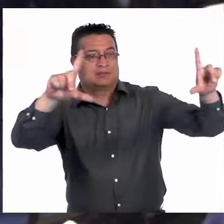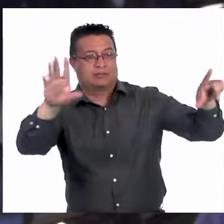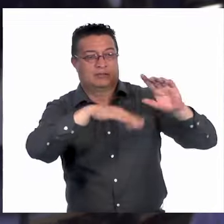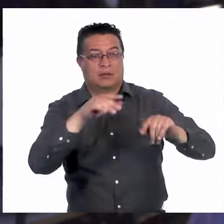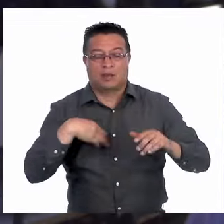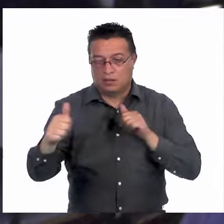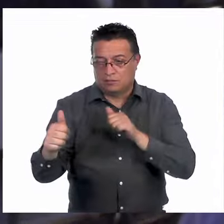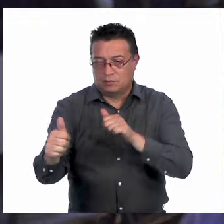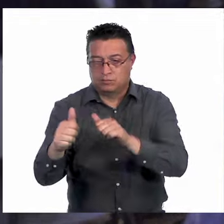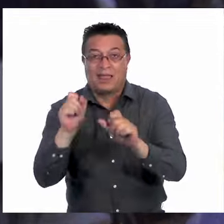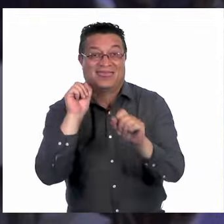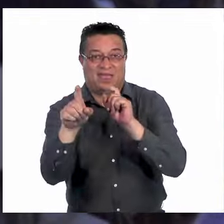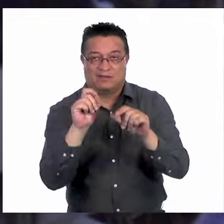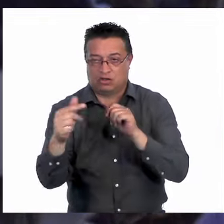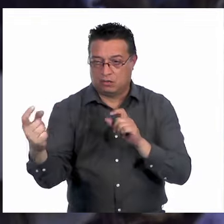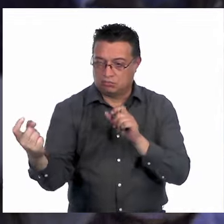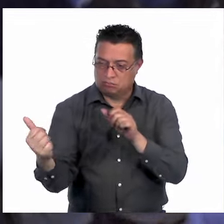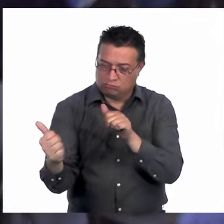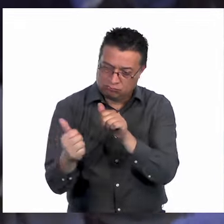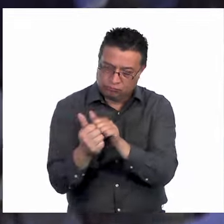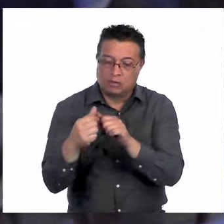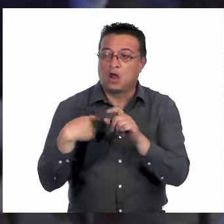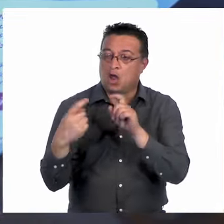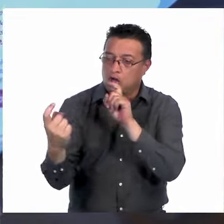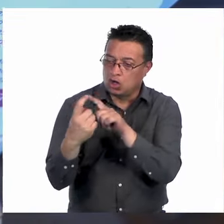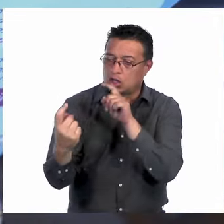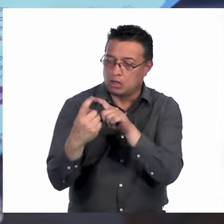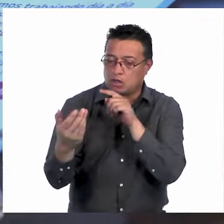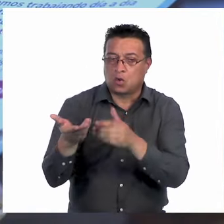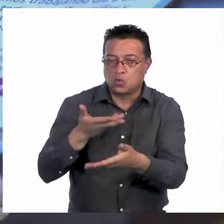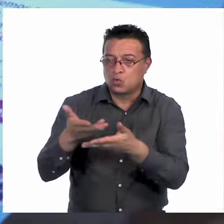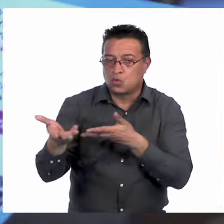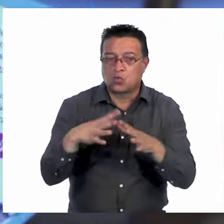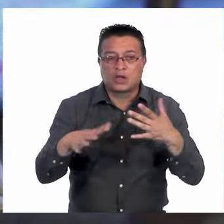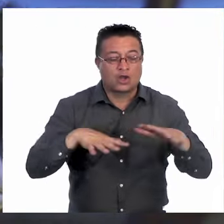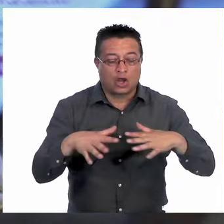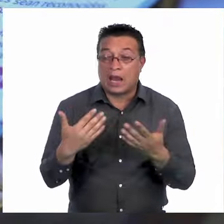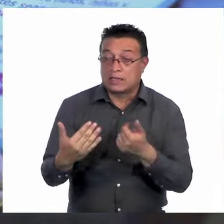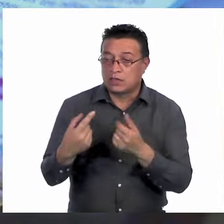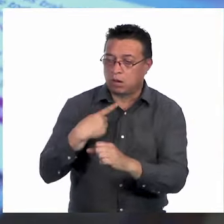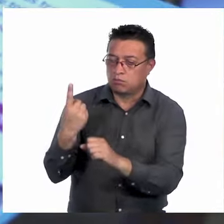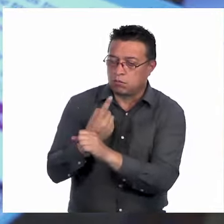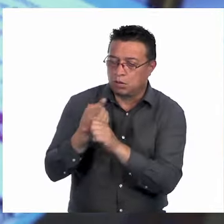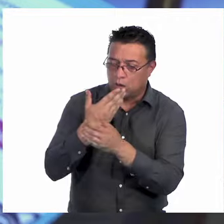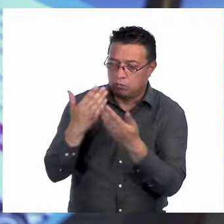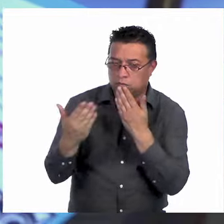así me fui acercando más a la Defensoría, fui contactándome con ellos, cualquier cosa que necesitábamos,